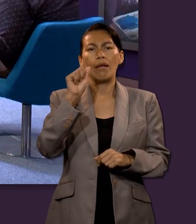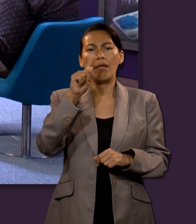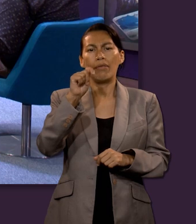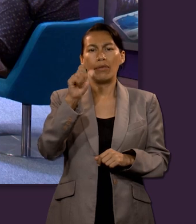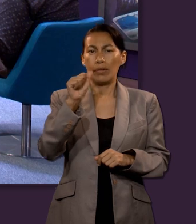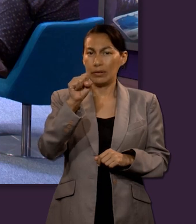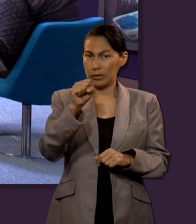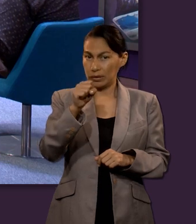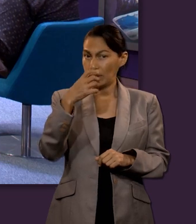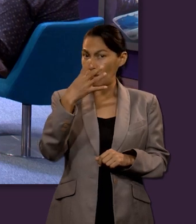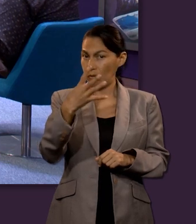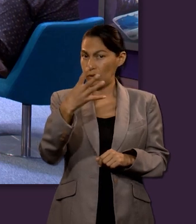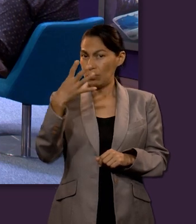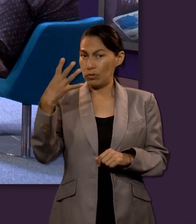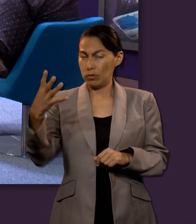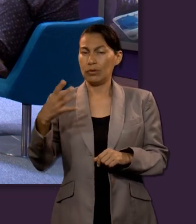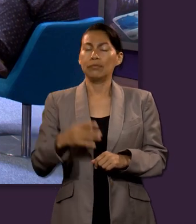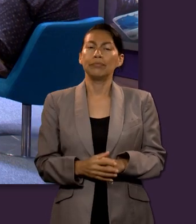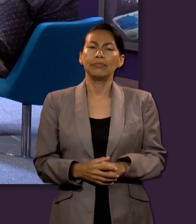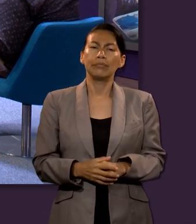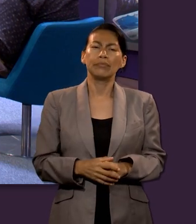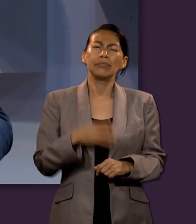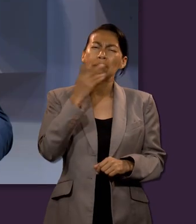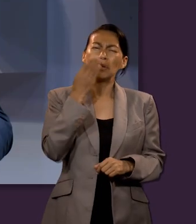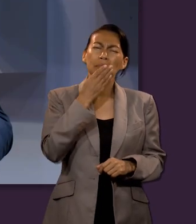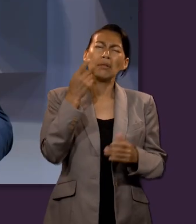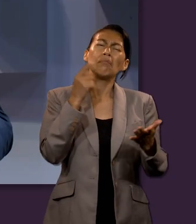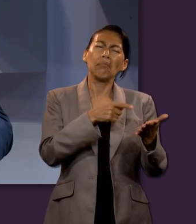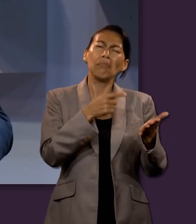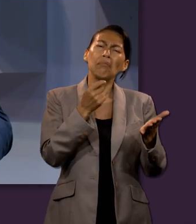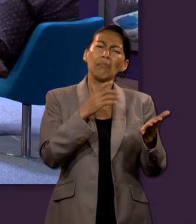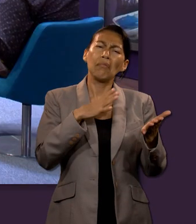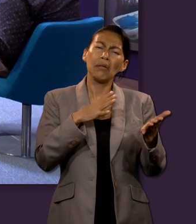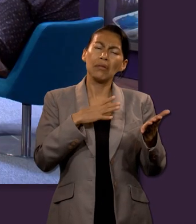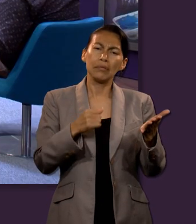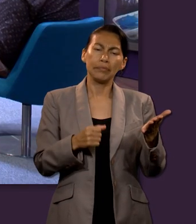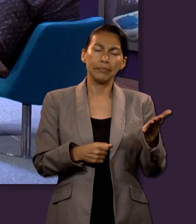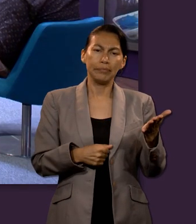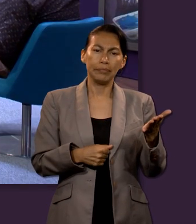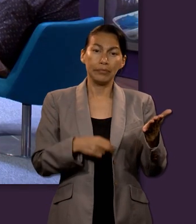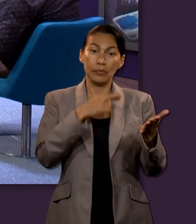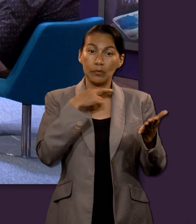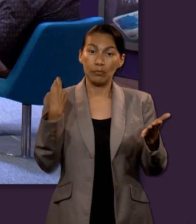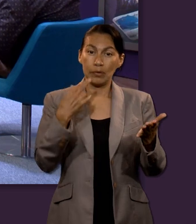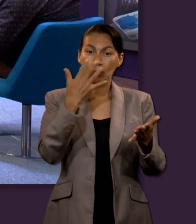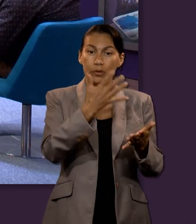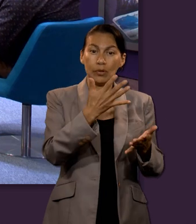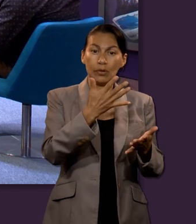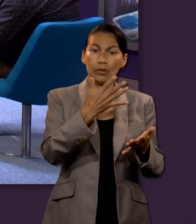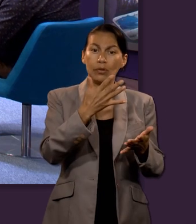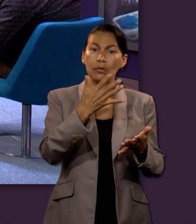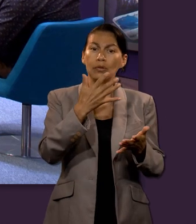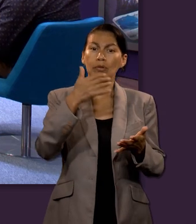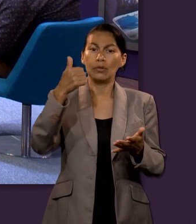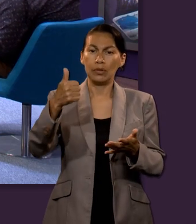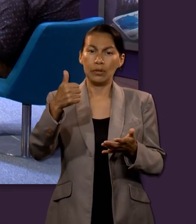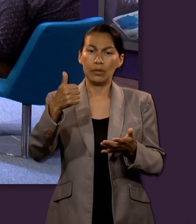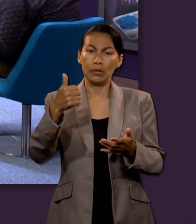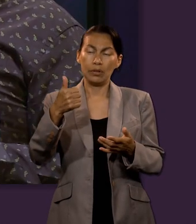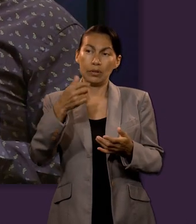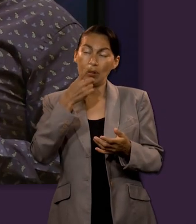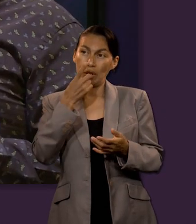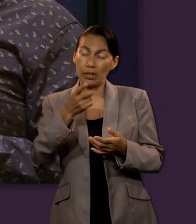a ver gálatas 44 que dice la biblia acerca del tiempo que dice de romanos 56